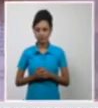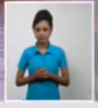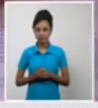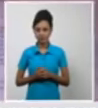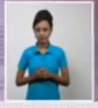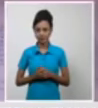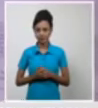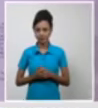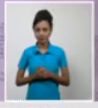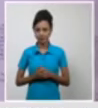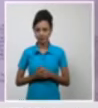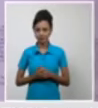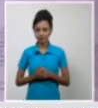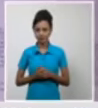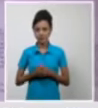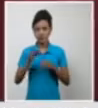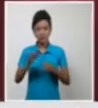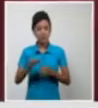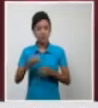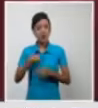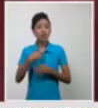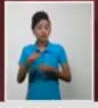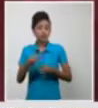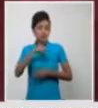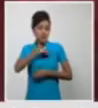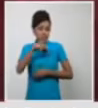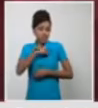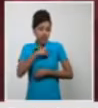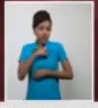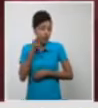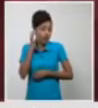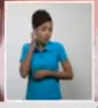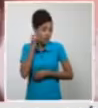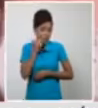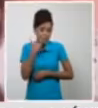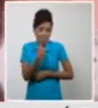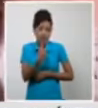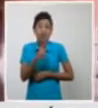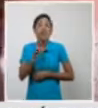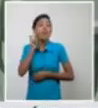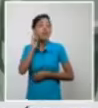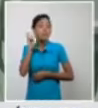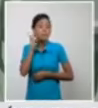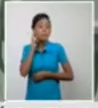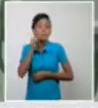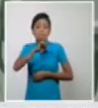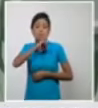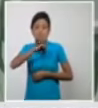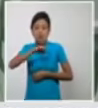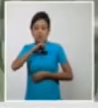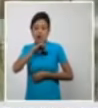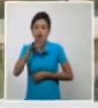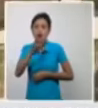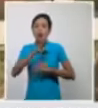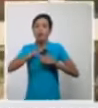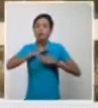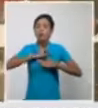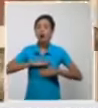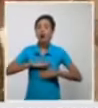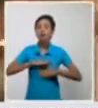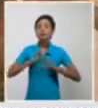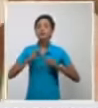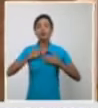Más allá del sexto sentido que se atribuye a las mujeres, cada madre como simiente nutricia deviene paz y sosiego ante la adversidad y